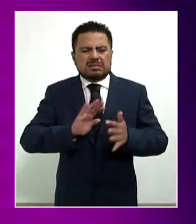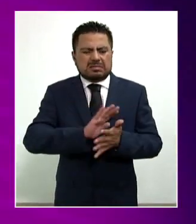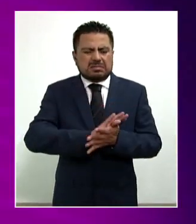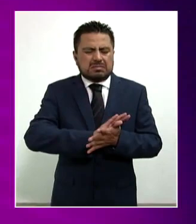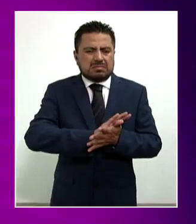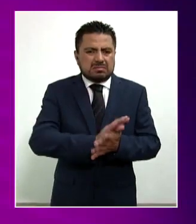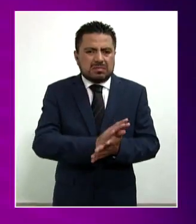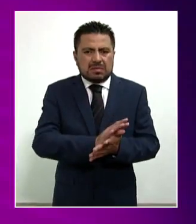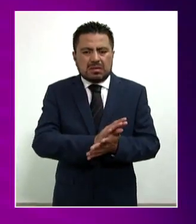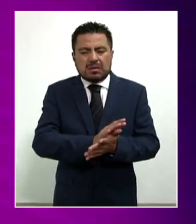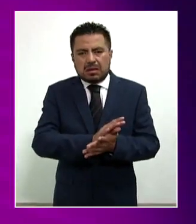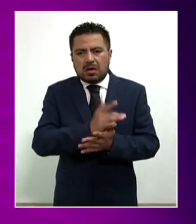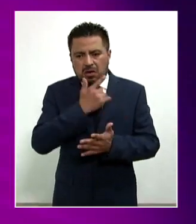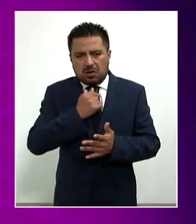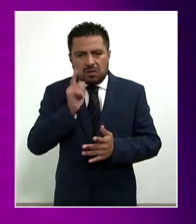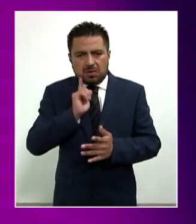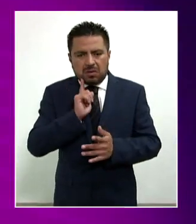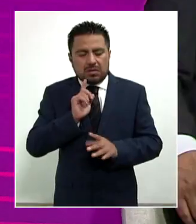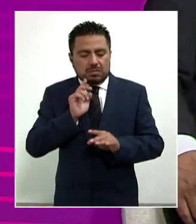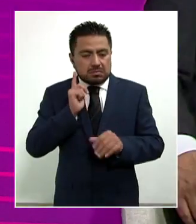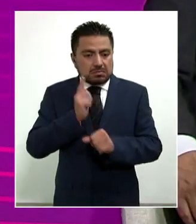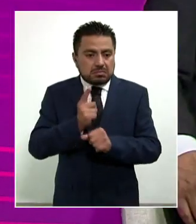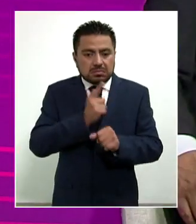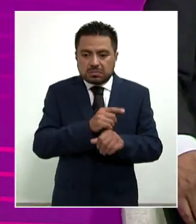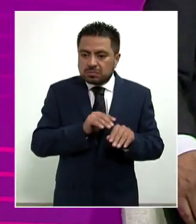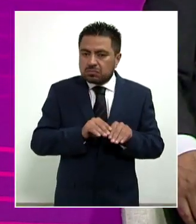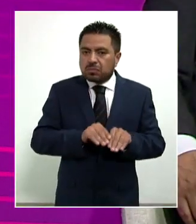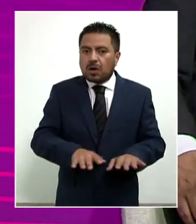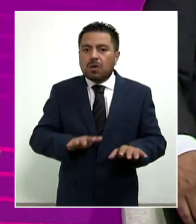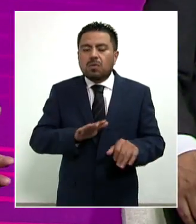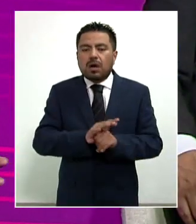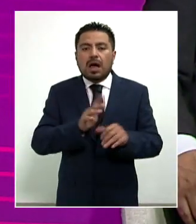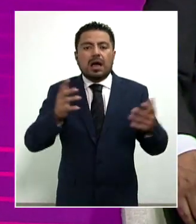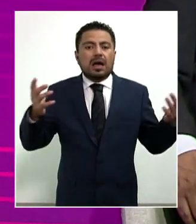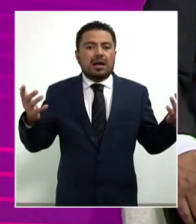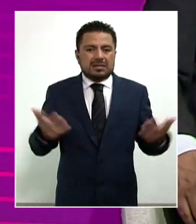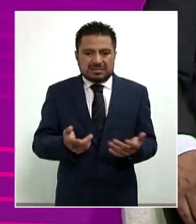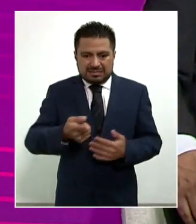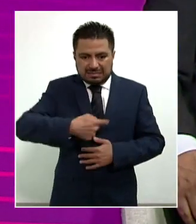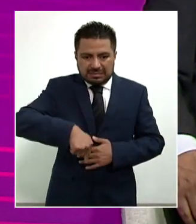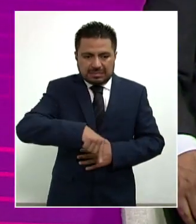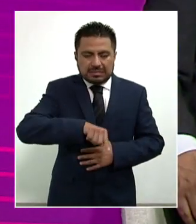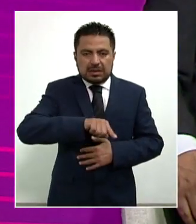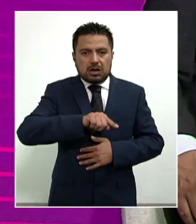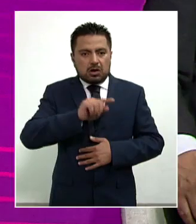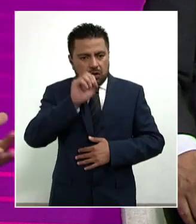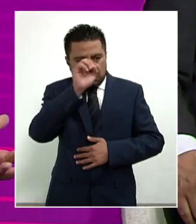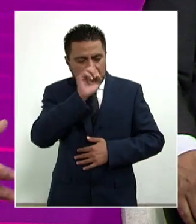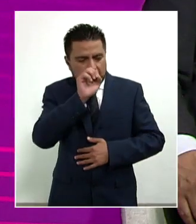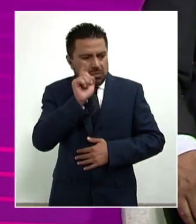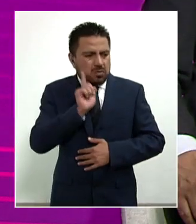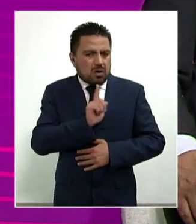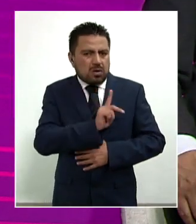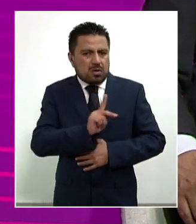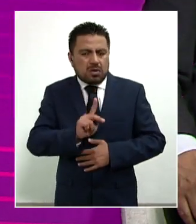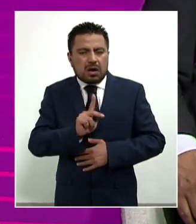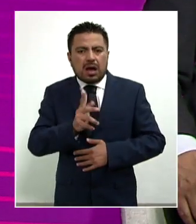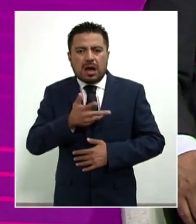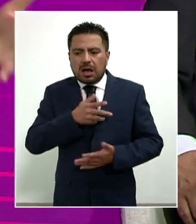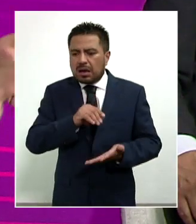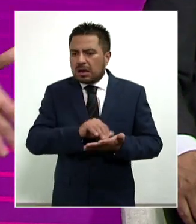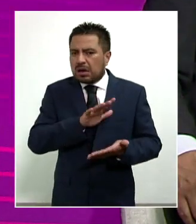de género. Si miramos en el impacto que tiene el hecho de que consideramos que las mujeres